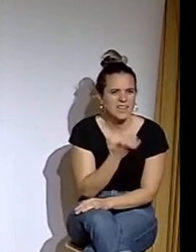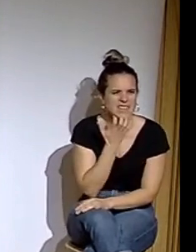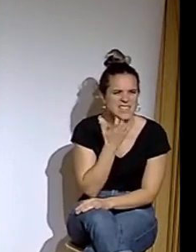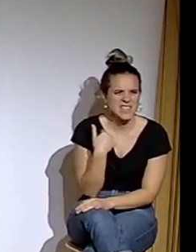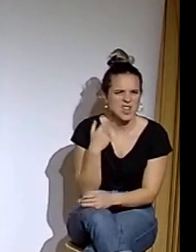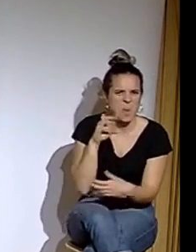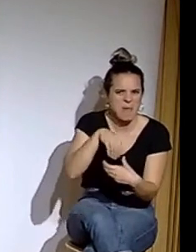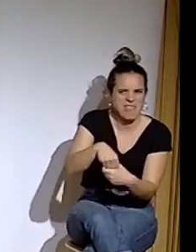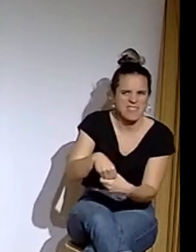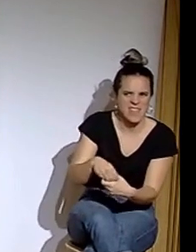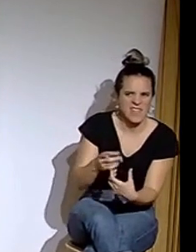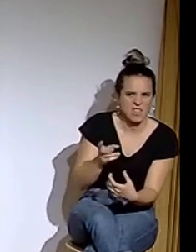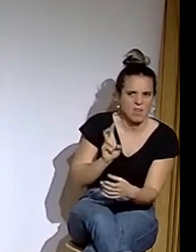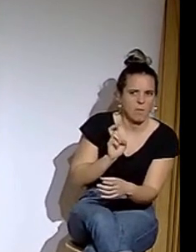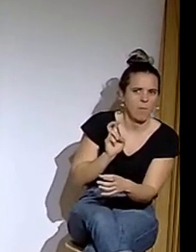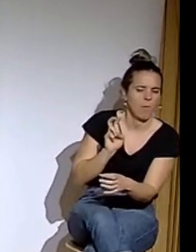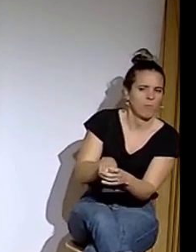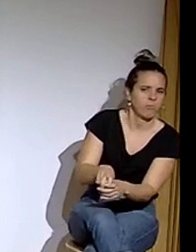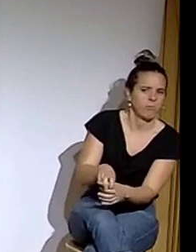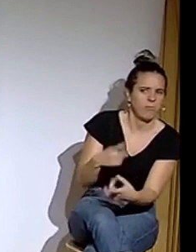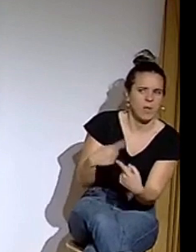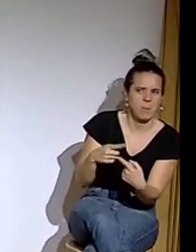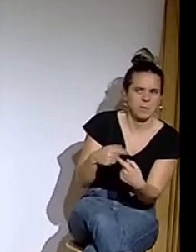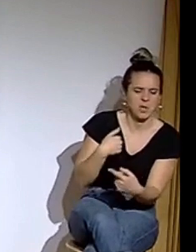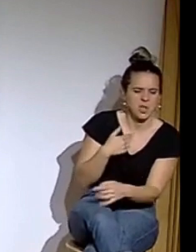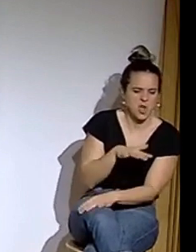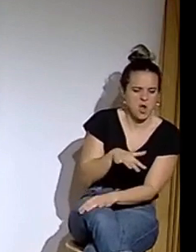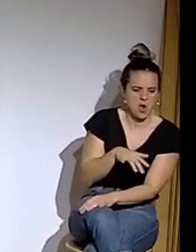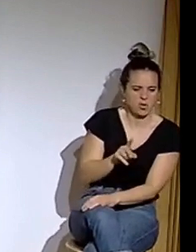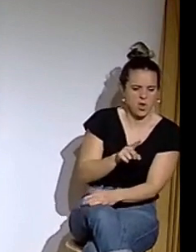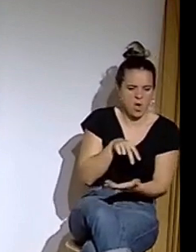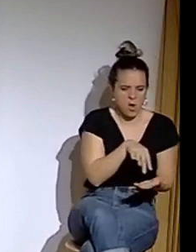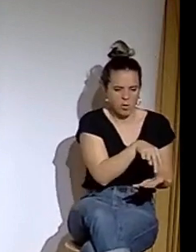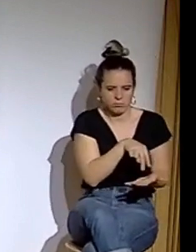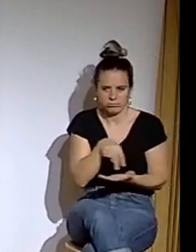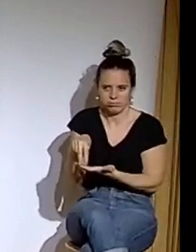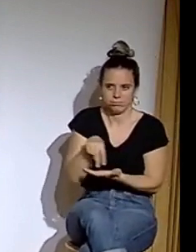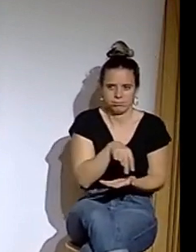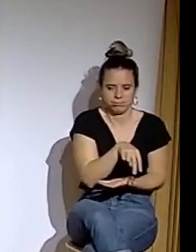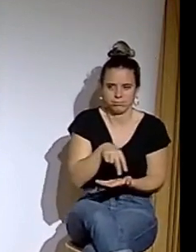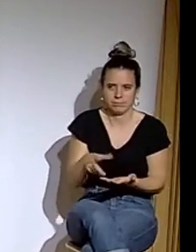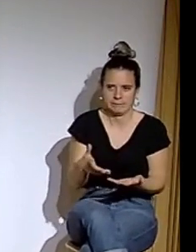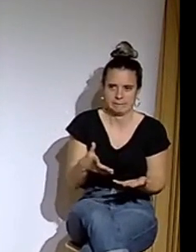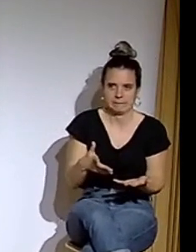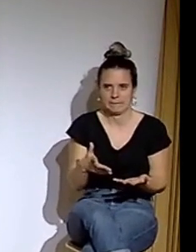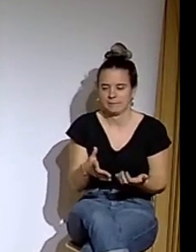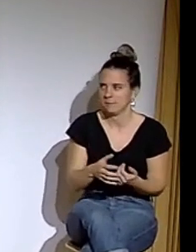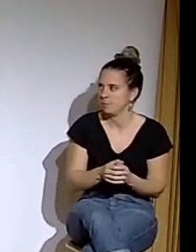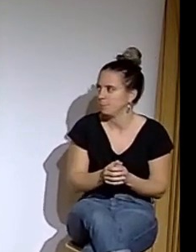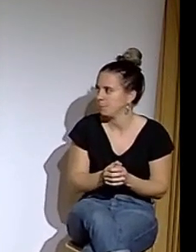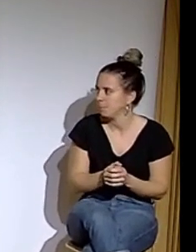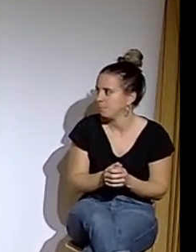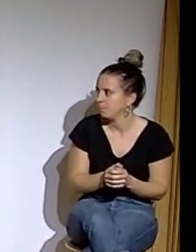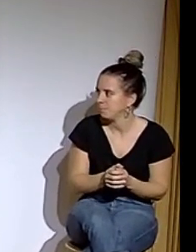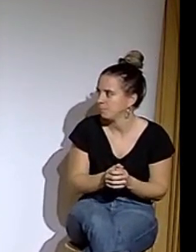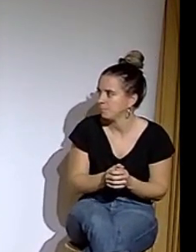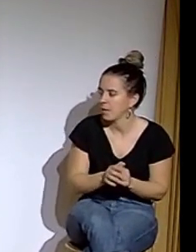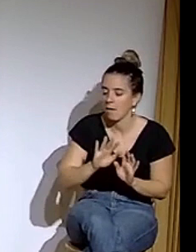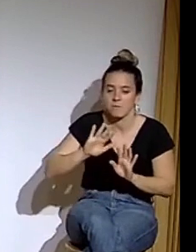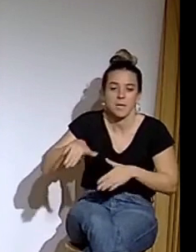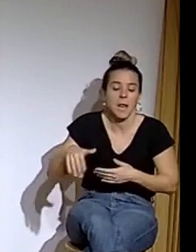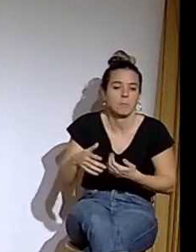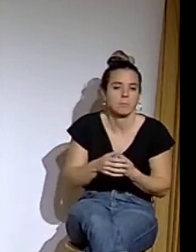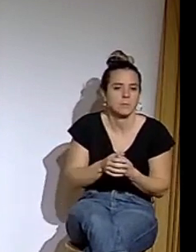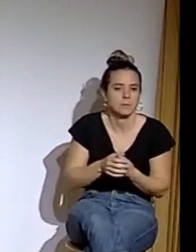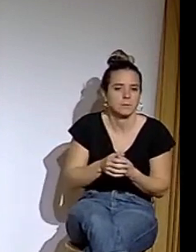metiendo donde no es porque Y es que estoy en esos no lugares estoy y al final Bueno pues llega